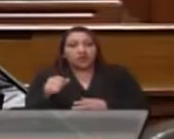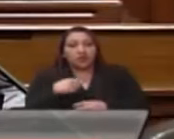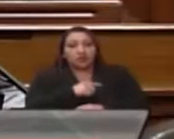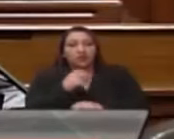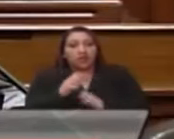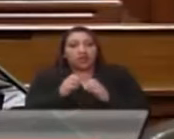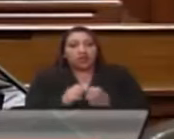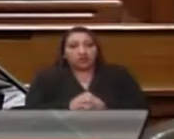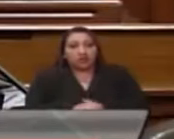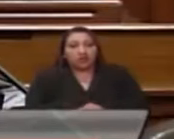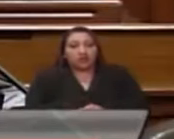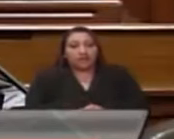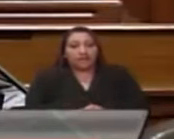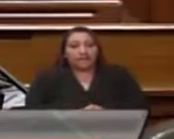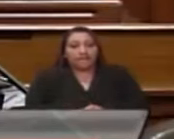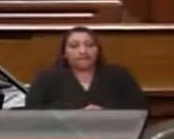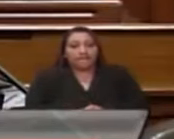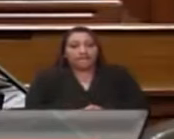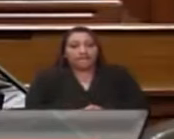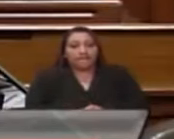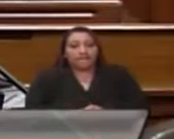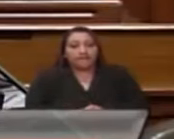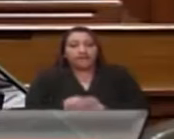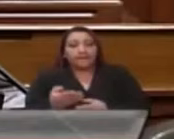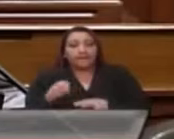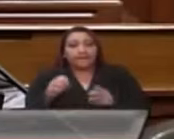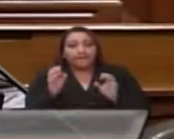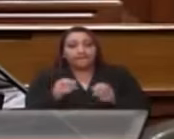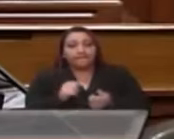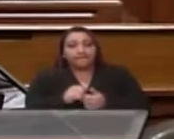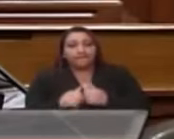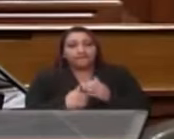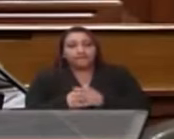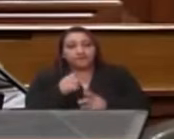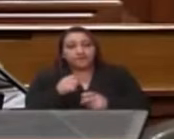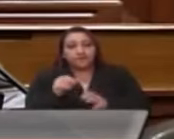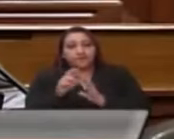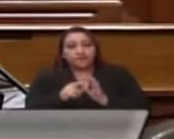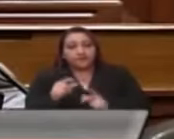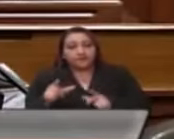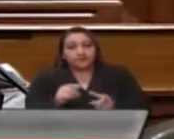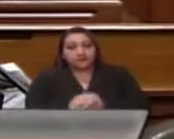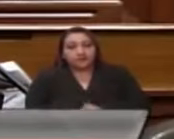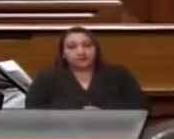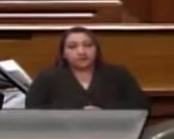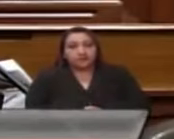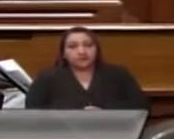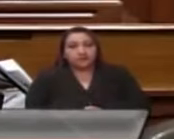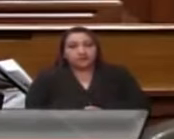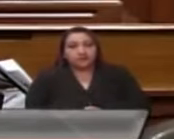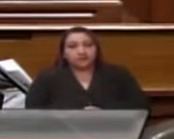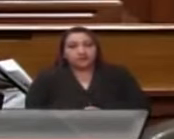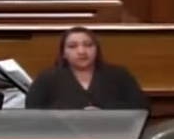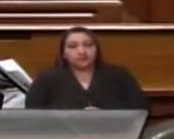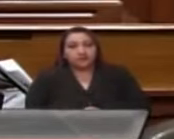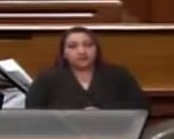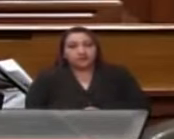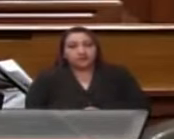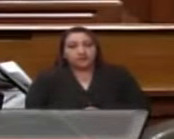del Poder Ejecutivo y exhortaremos a que se haga lo mismo para los procuradores regionales y locales.